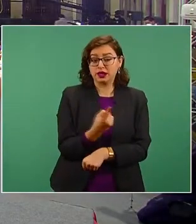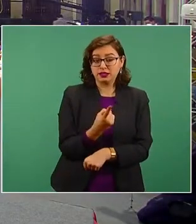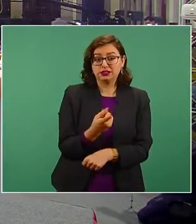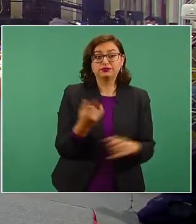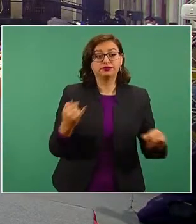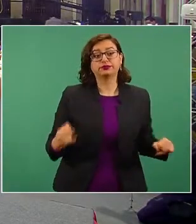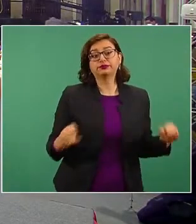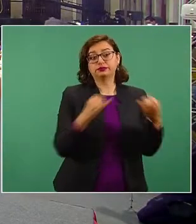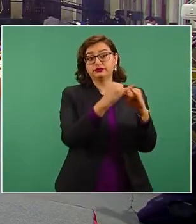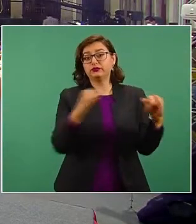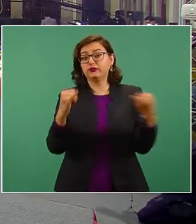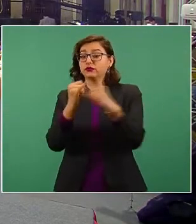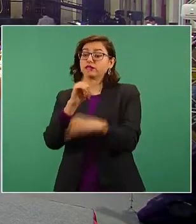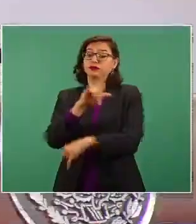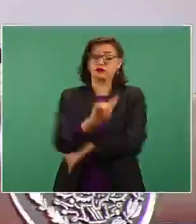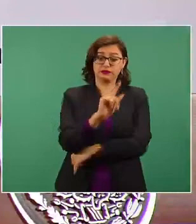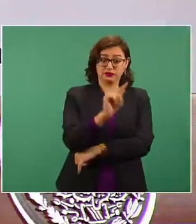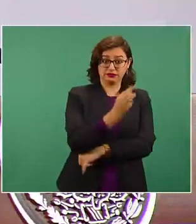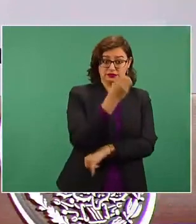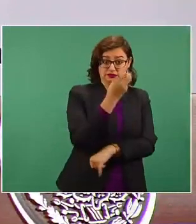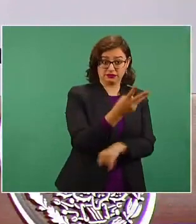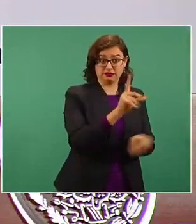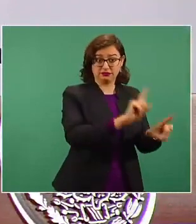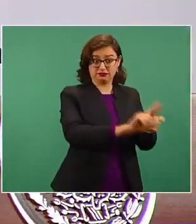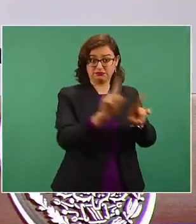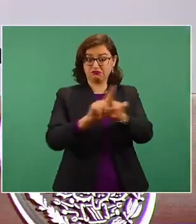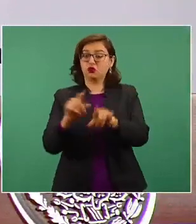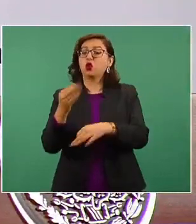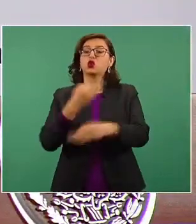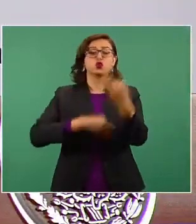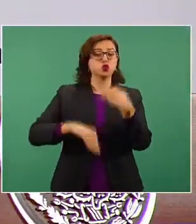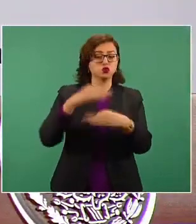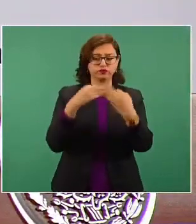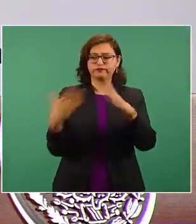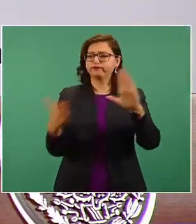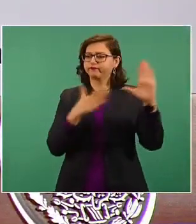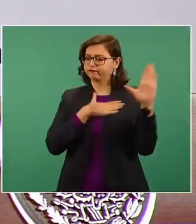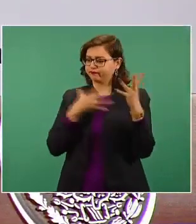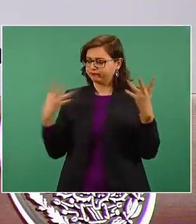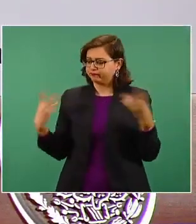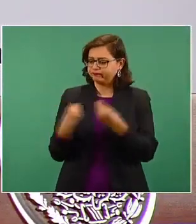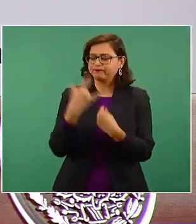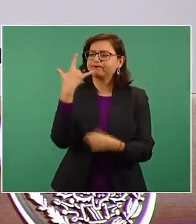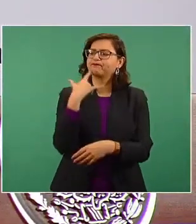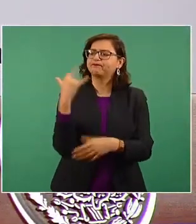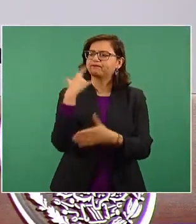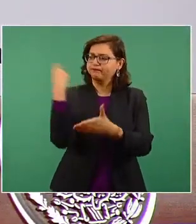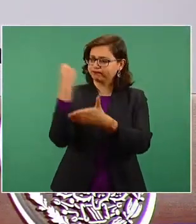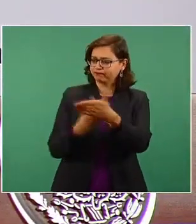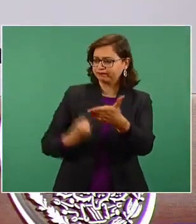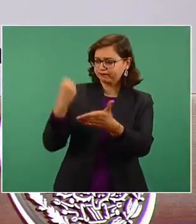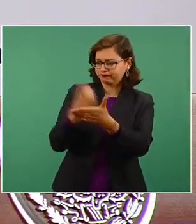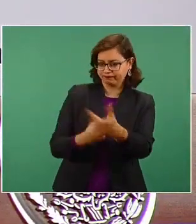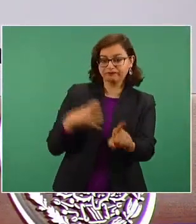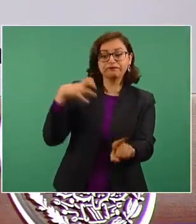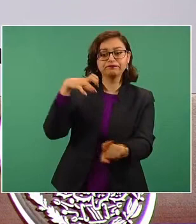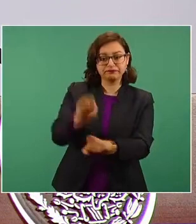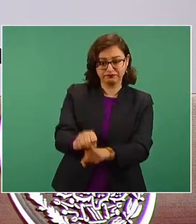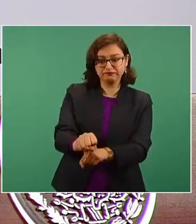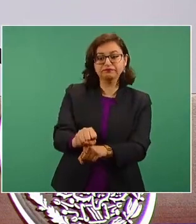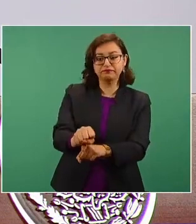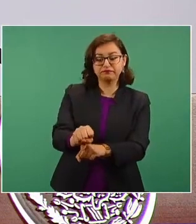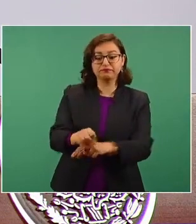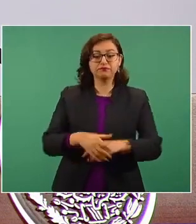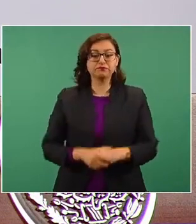dependencias para hacer que esto sea una realidad. No vamos a mencionar programas